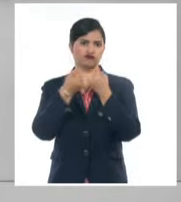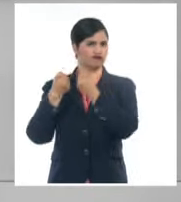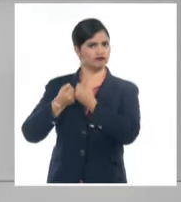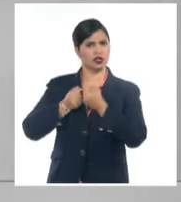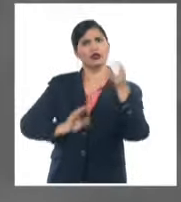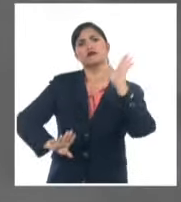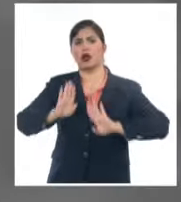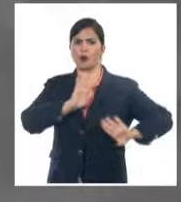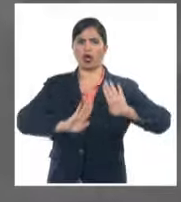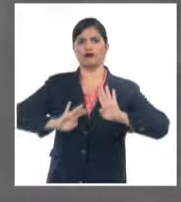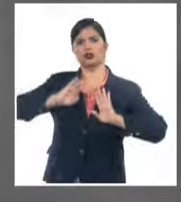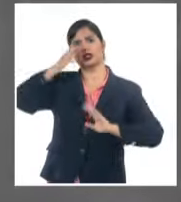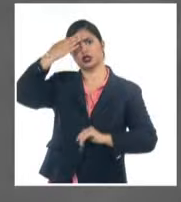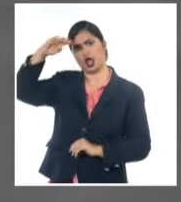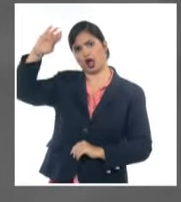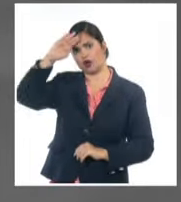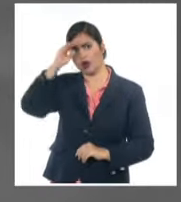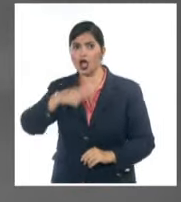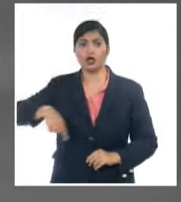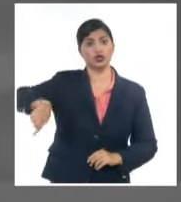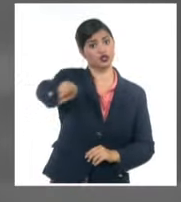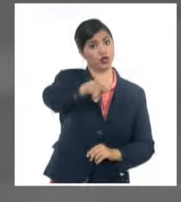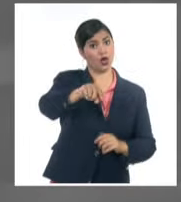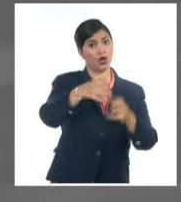mercenarios, todos nosotros,